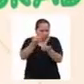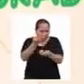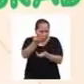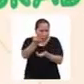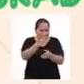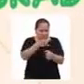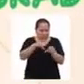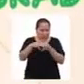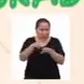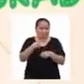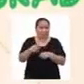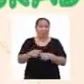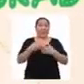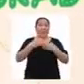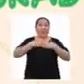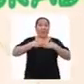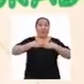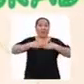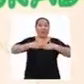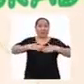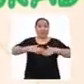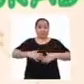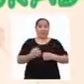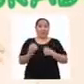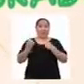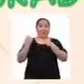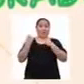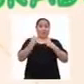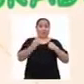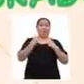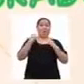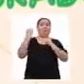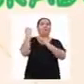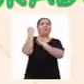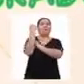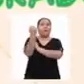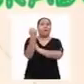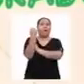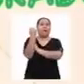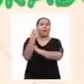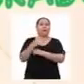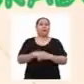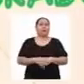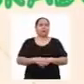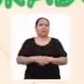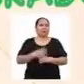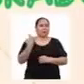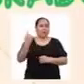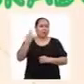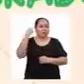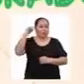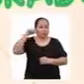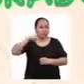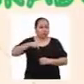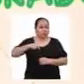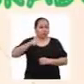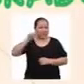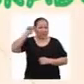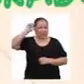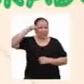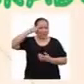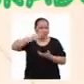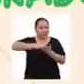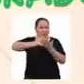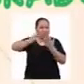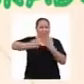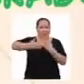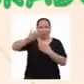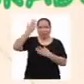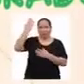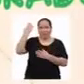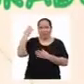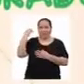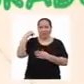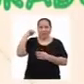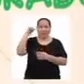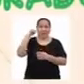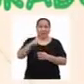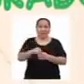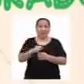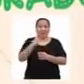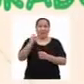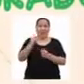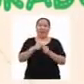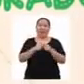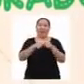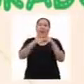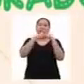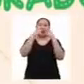su sistema inmunitario fuerte. Y no solo eso. ¿Recuerdan que en el programa de la otra vez mencioné que sería una gran